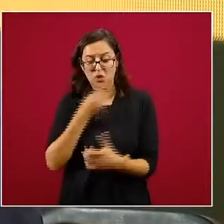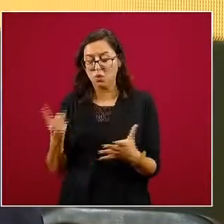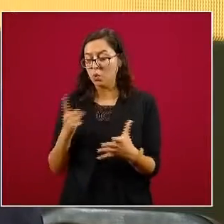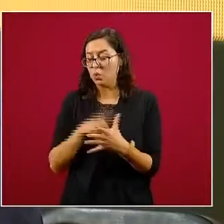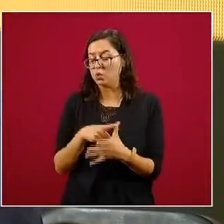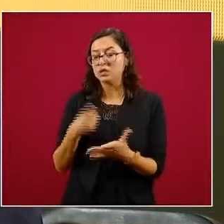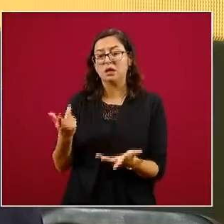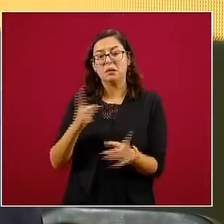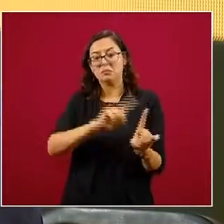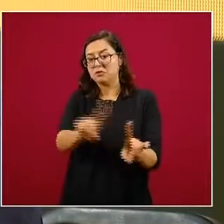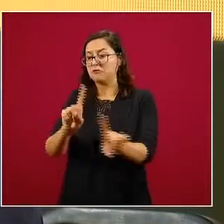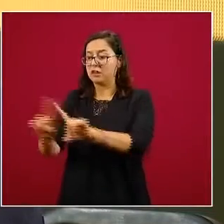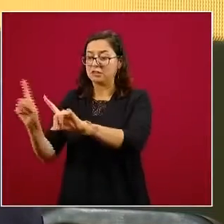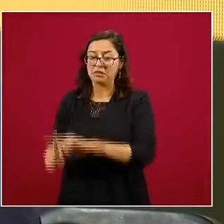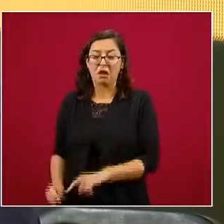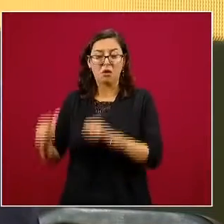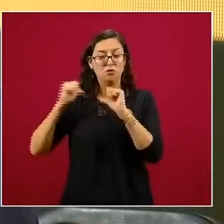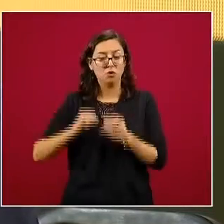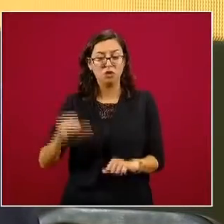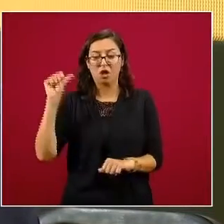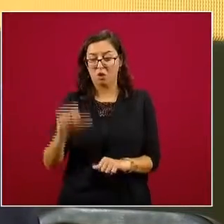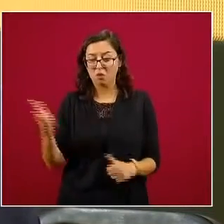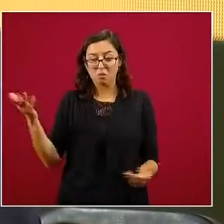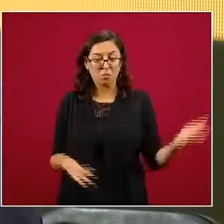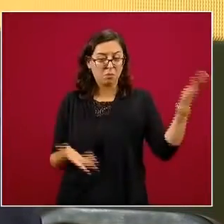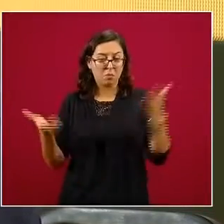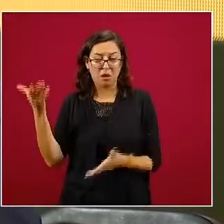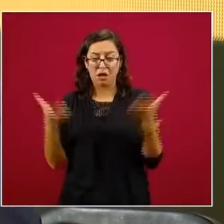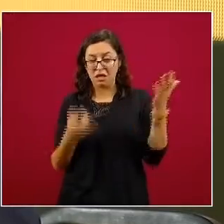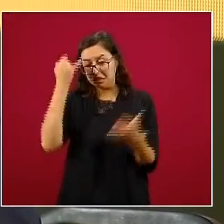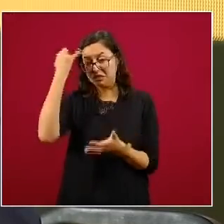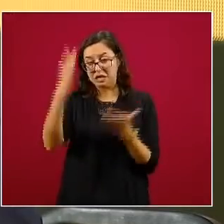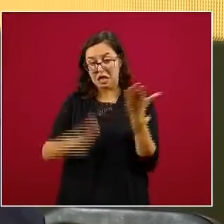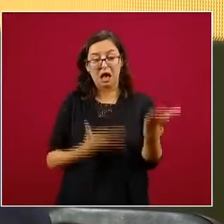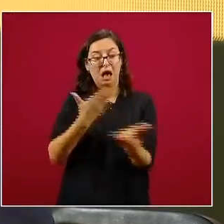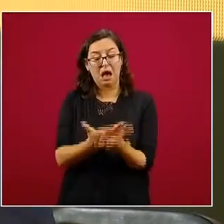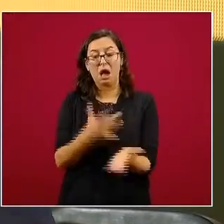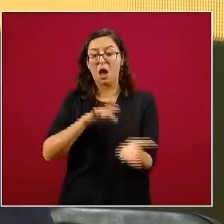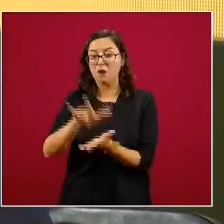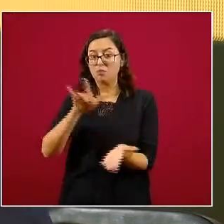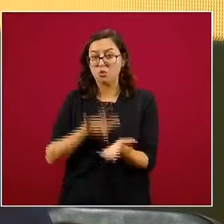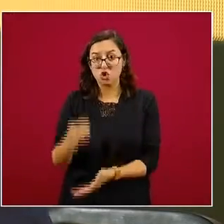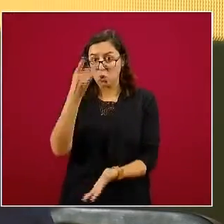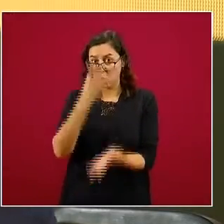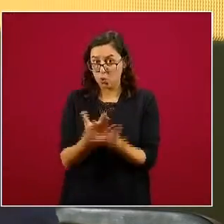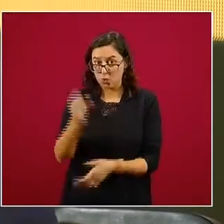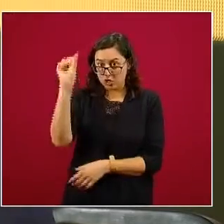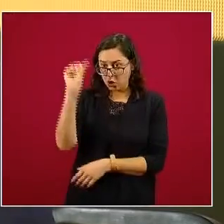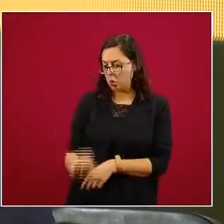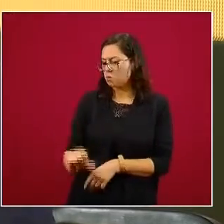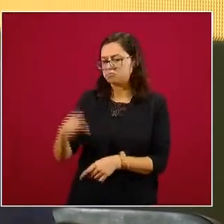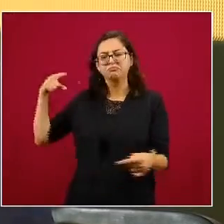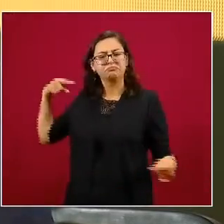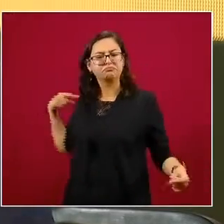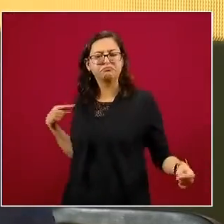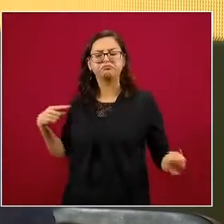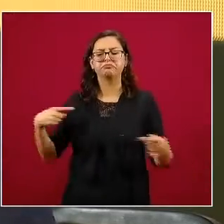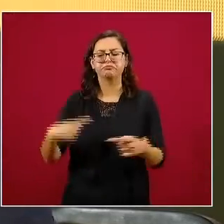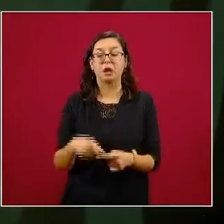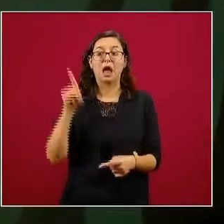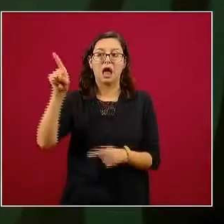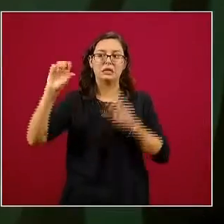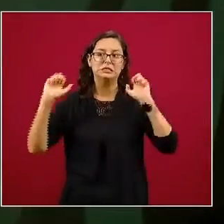cultura originaria. El IMSS Bienestar tiene como regla incorporar a parteras, son más de 800 en